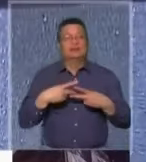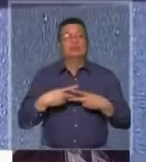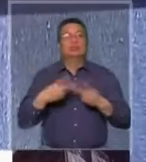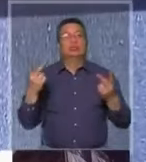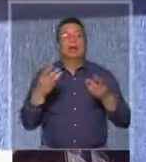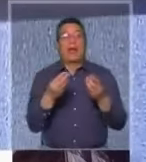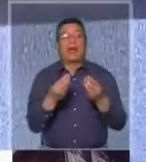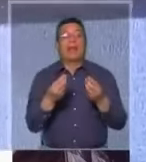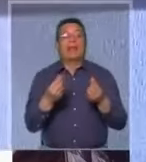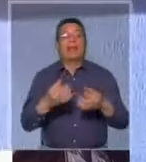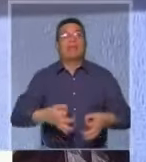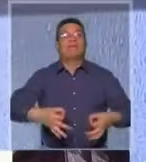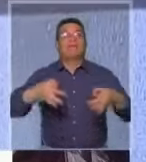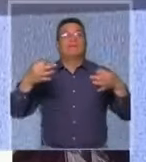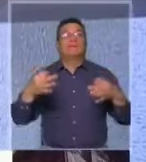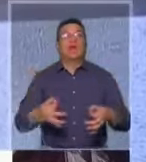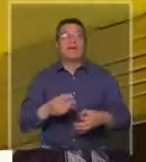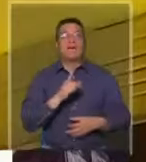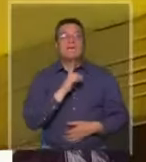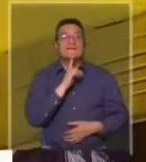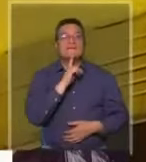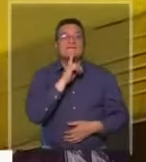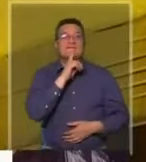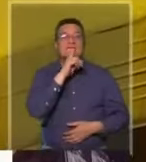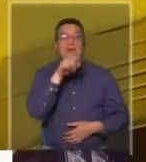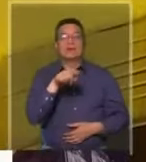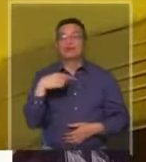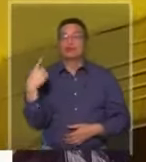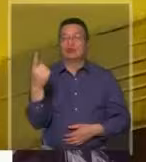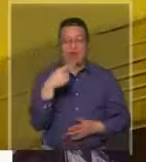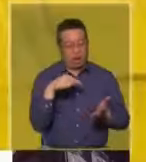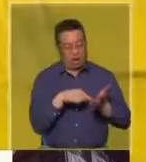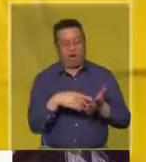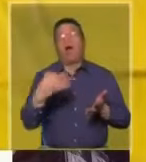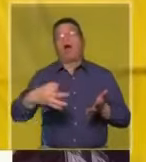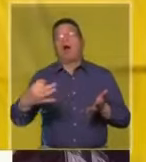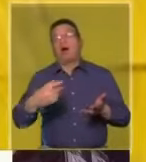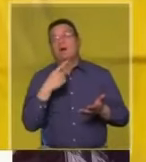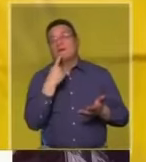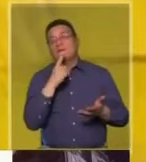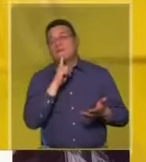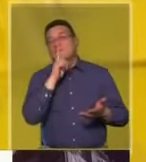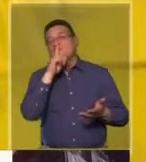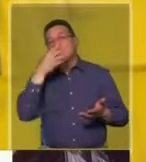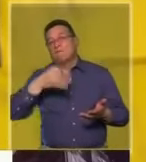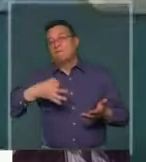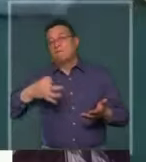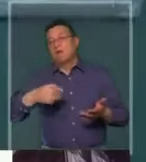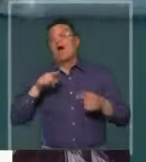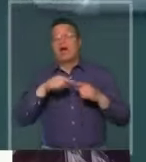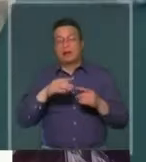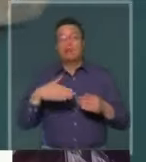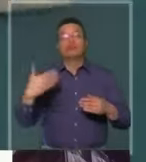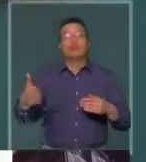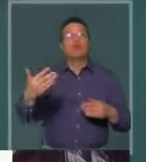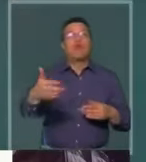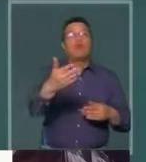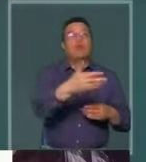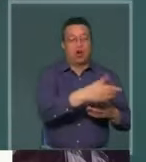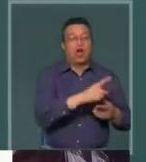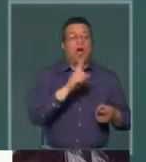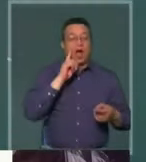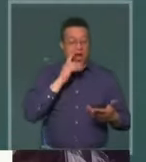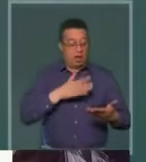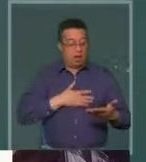calidad de la droga como una certificación para el mundo narco la cocaína de alta pureza le entrega a las organizaciones criminales